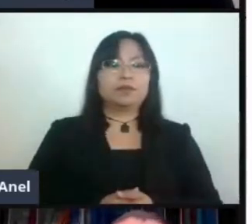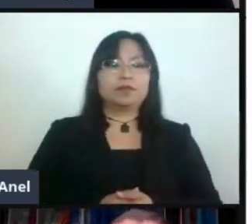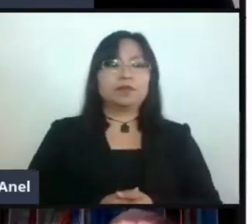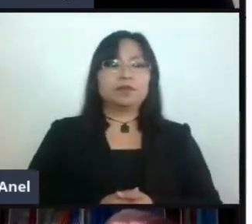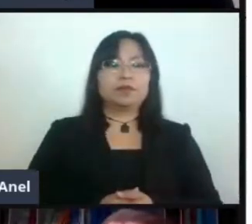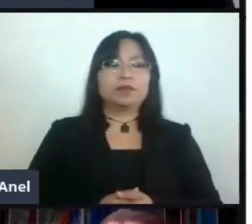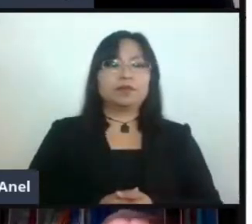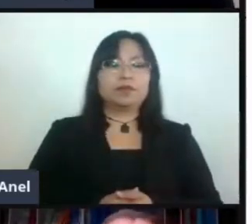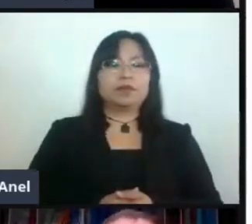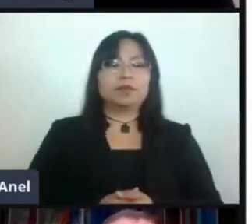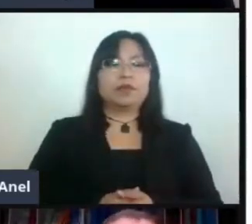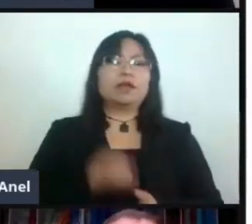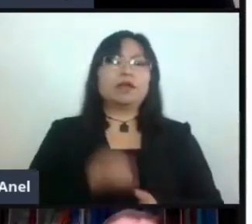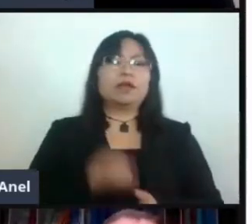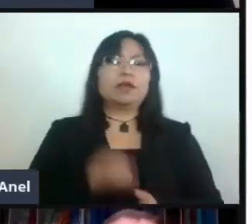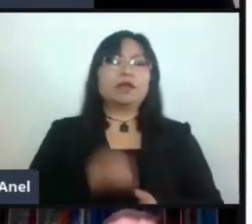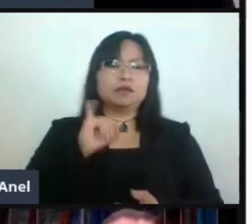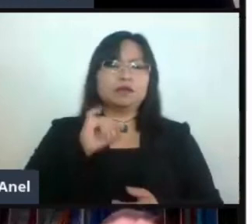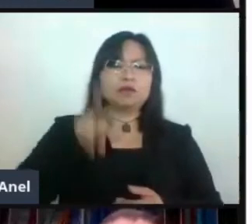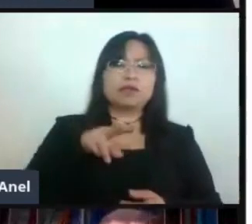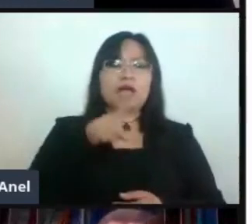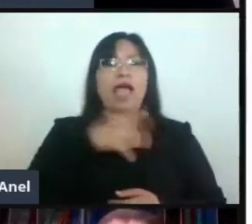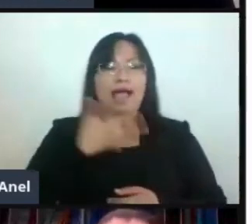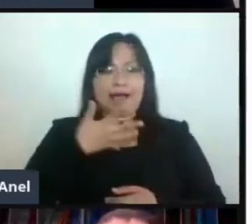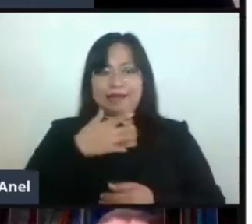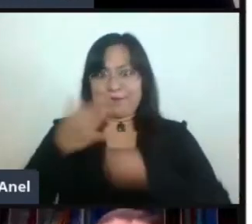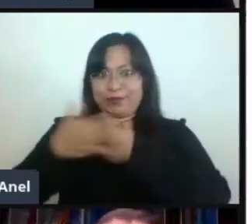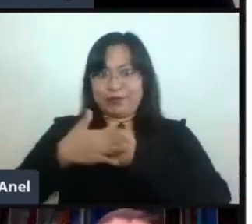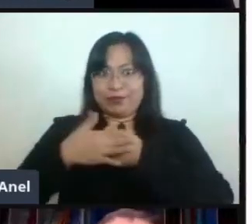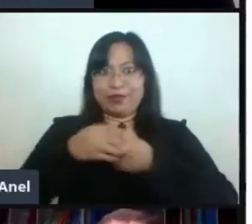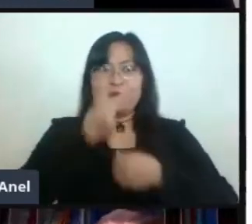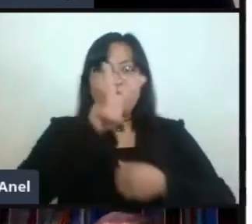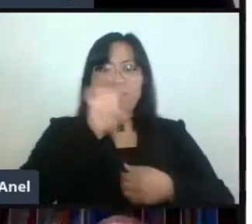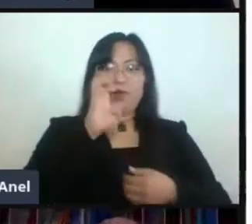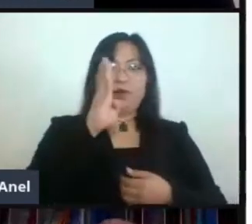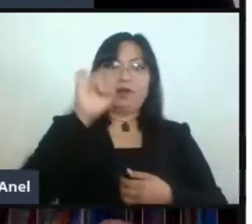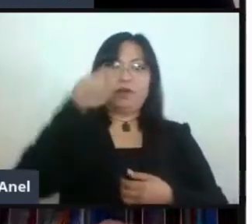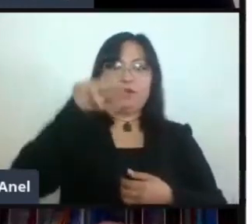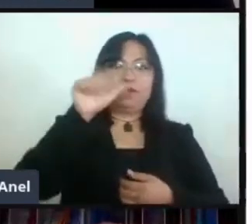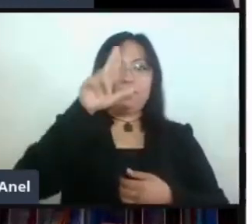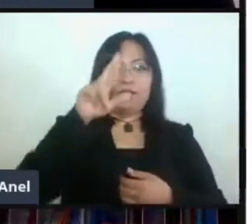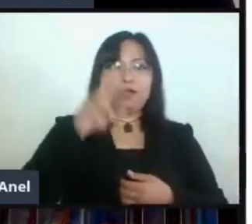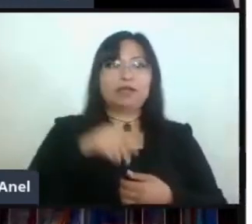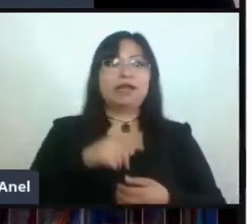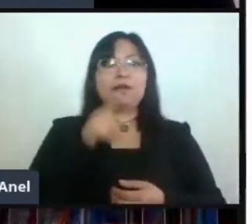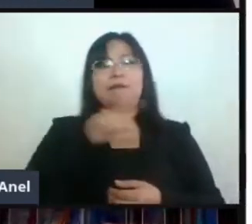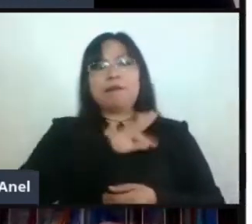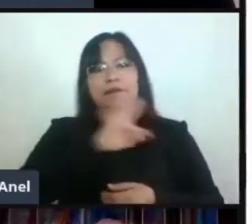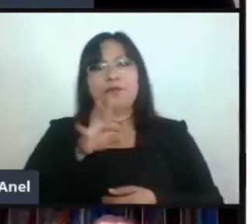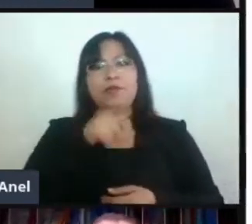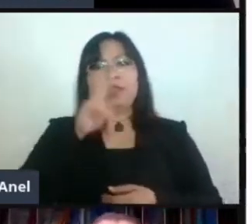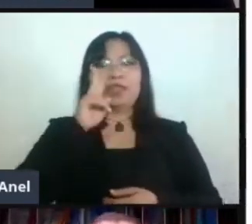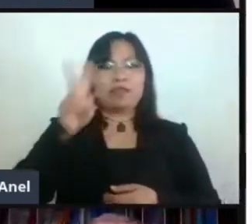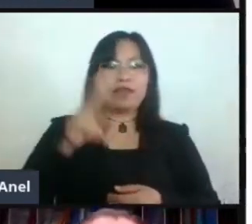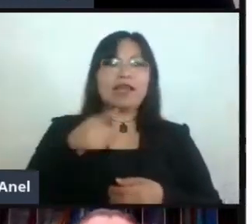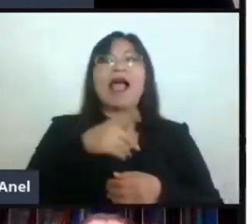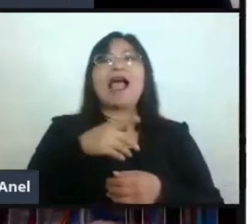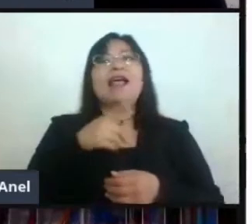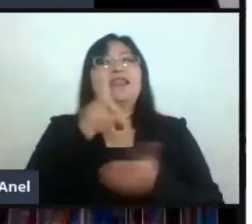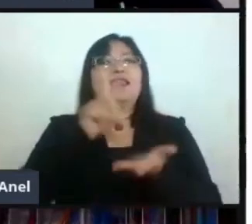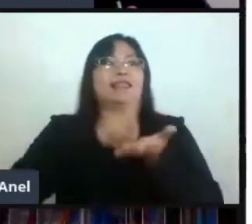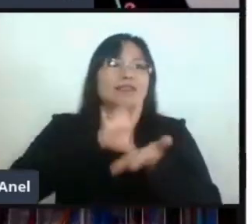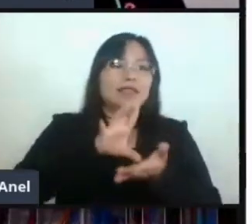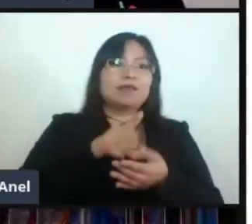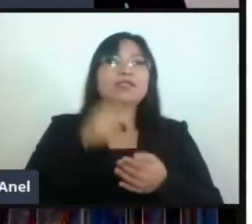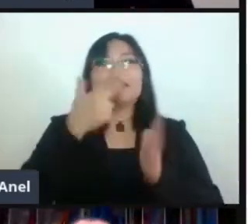verdaderamente hay de hecho un webinar sobre accesibilidad que se los recomiendo ampliamente. Entonces, bueno, Carlos, pues vamos a repasar la sesión.